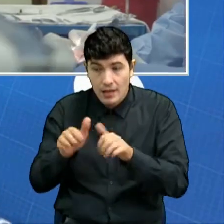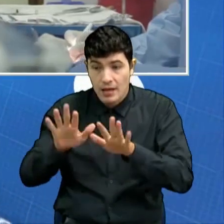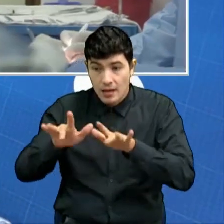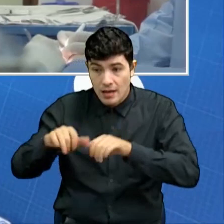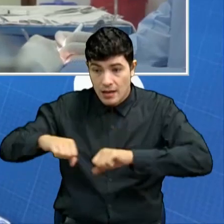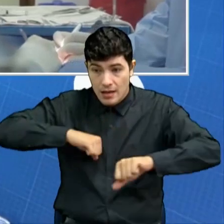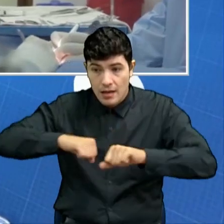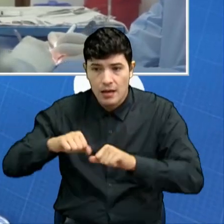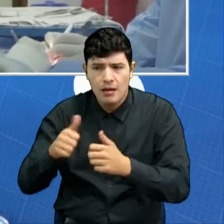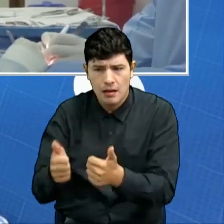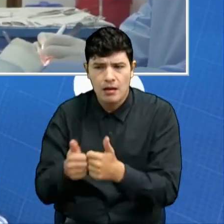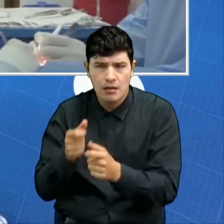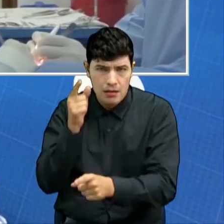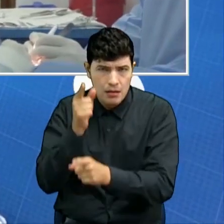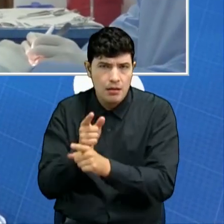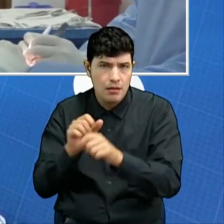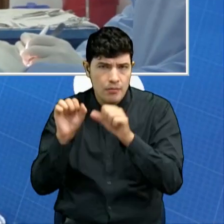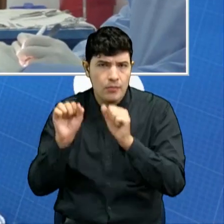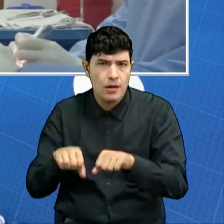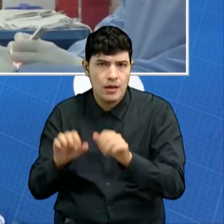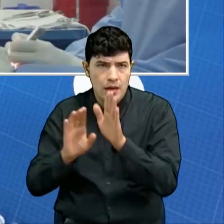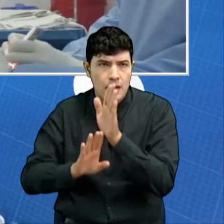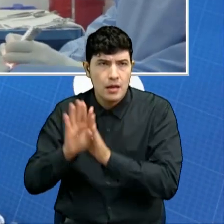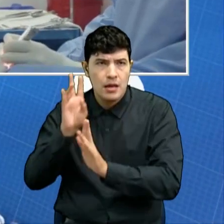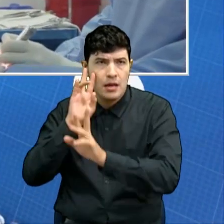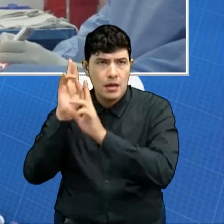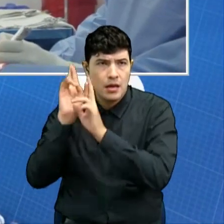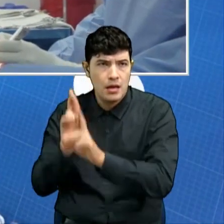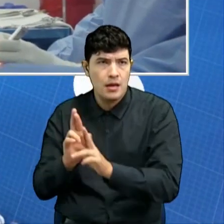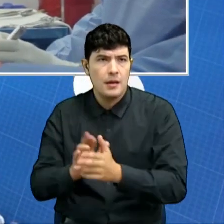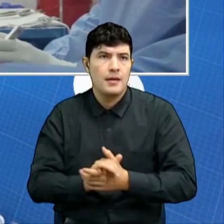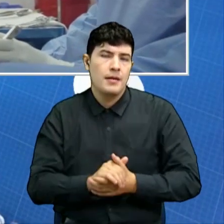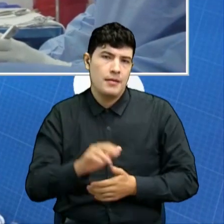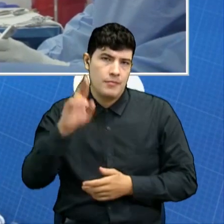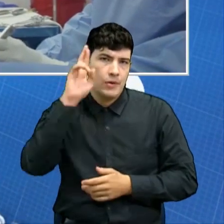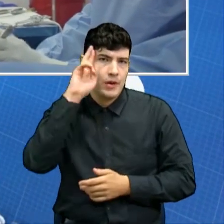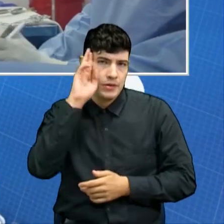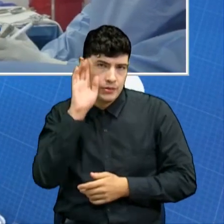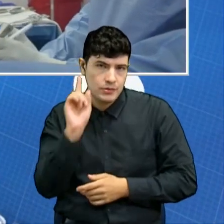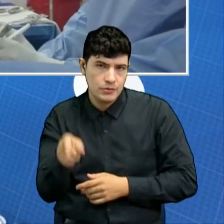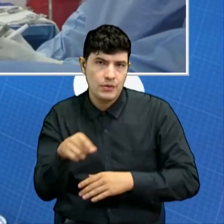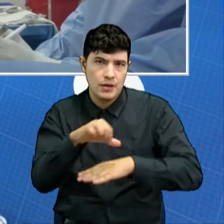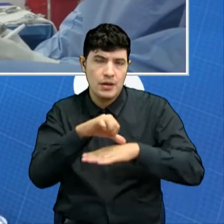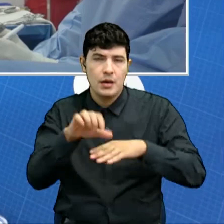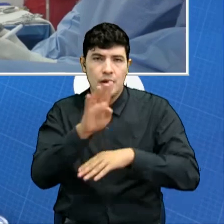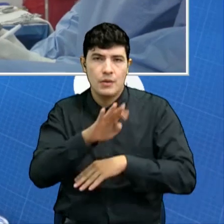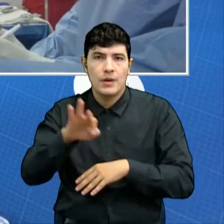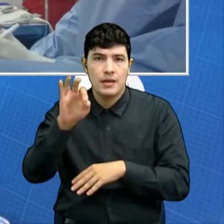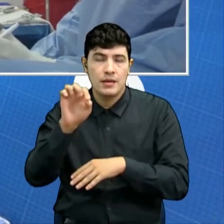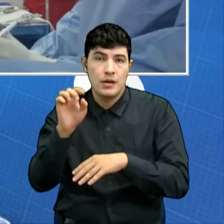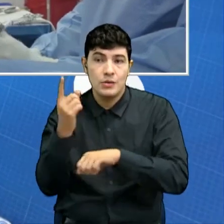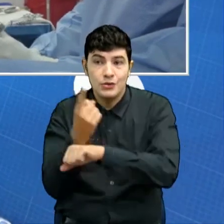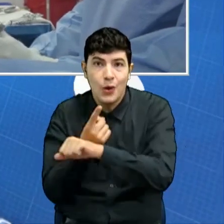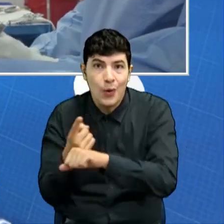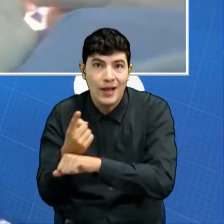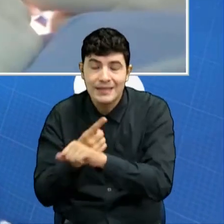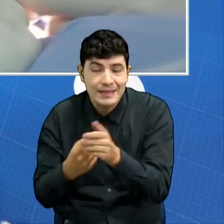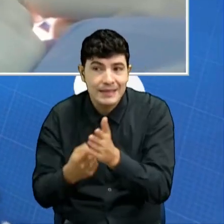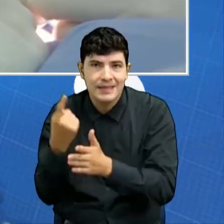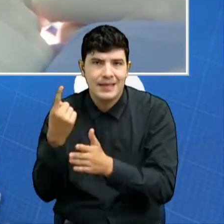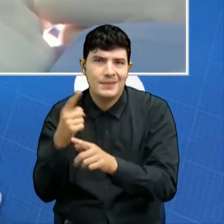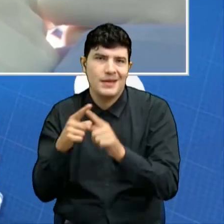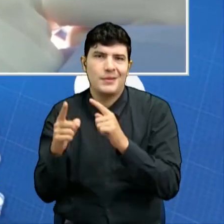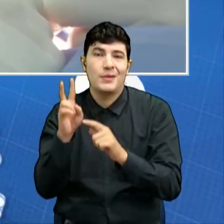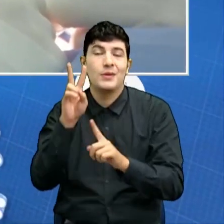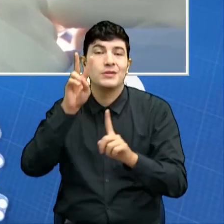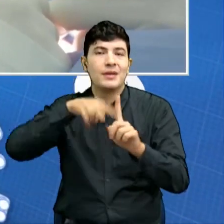la indicación es de ser operada entre las primeras 48 horas por el riesgo de realizar meningitis y morir. Aquí tuvimos la fortuna que la